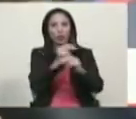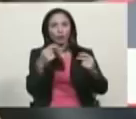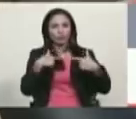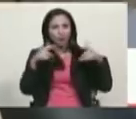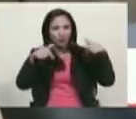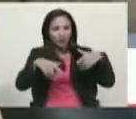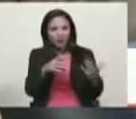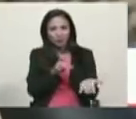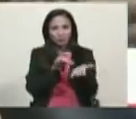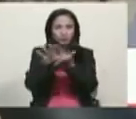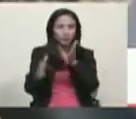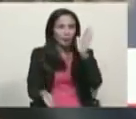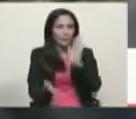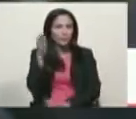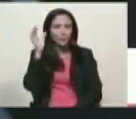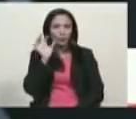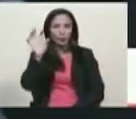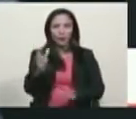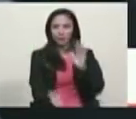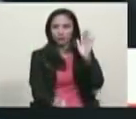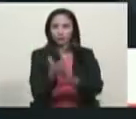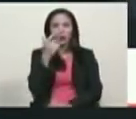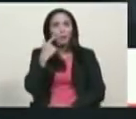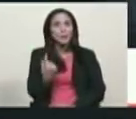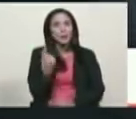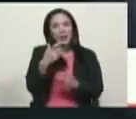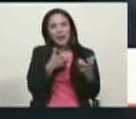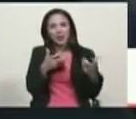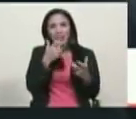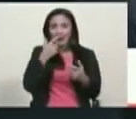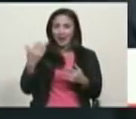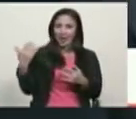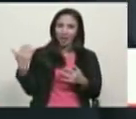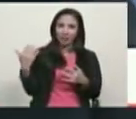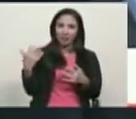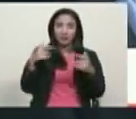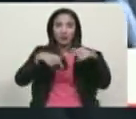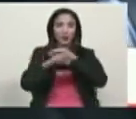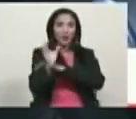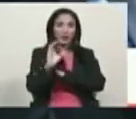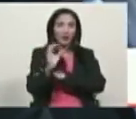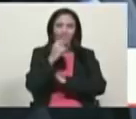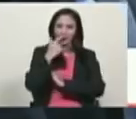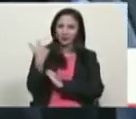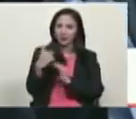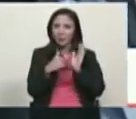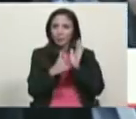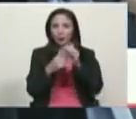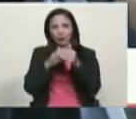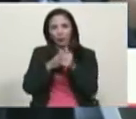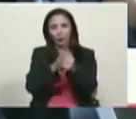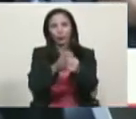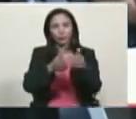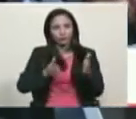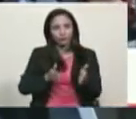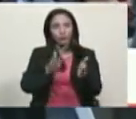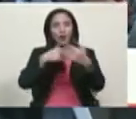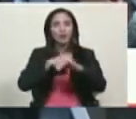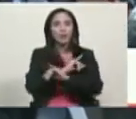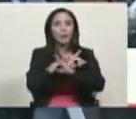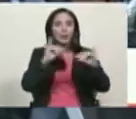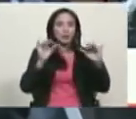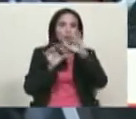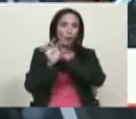queremos, vete de aquí. La primera rebelión que en Caracas señaló el rumbo de lo que sería la